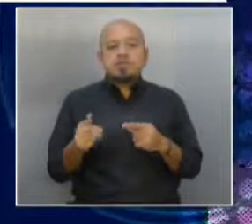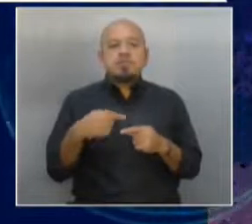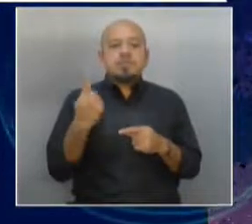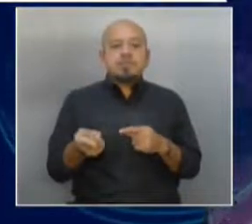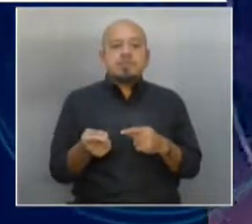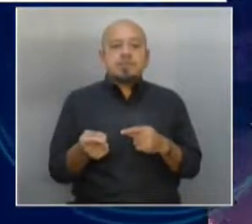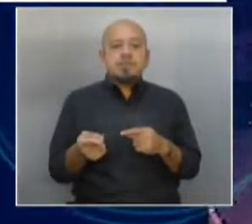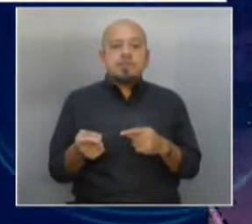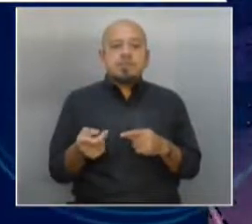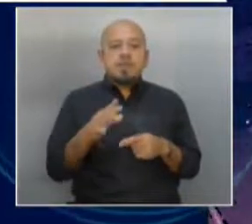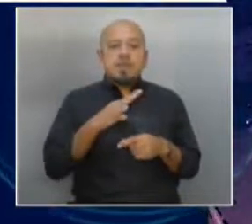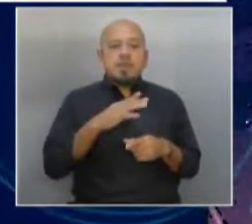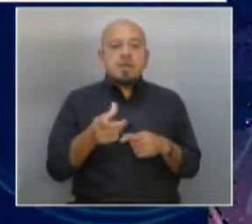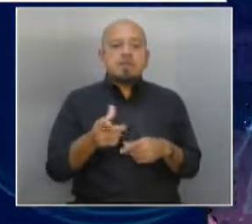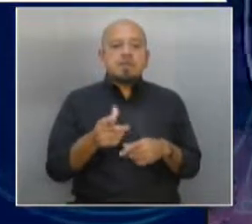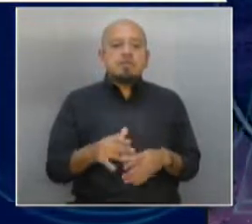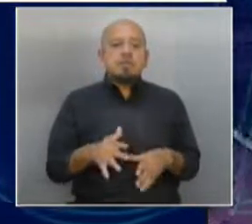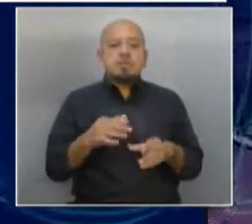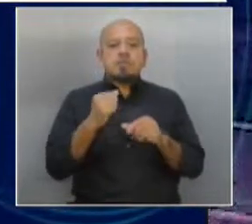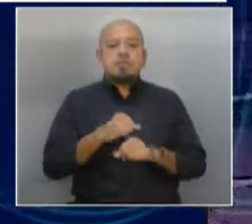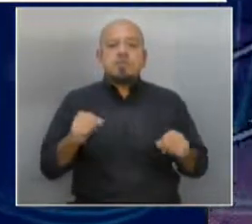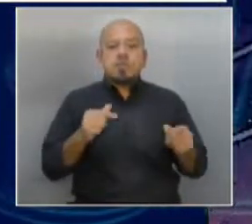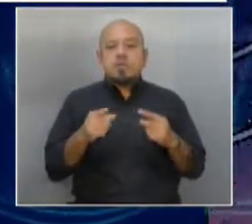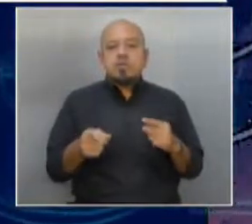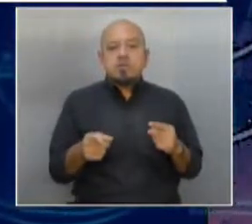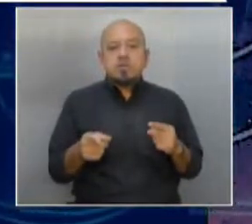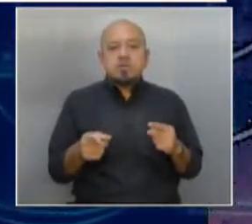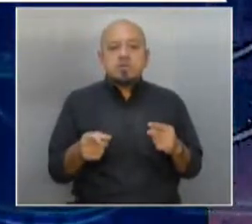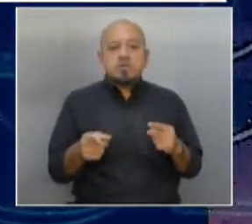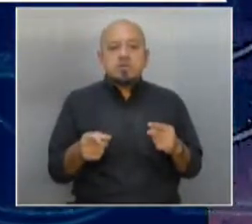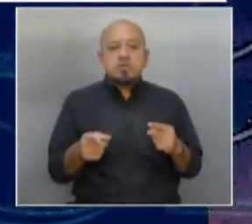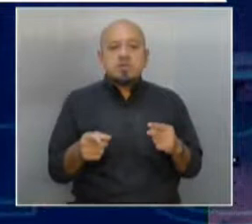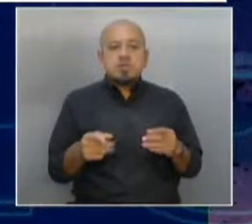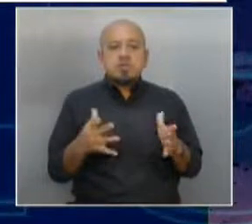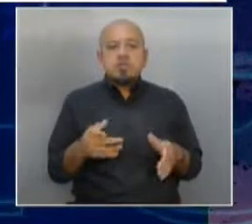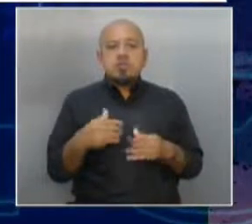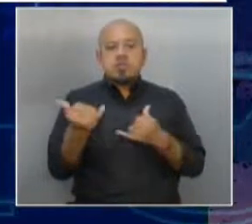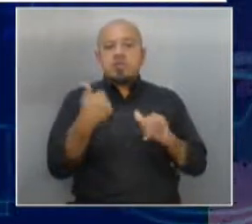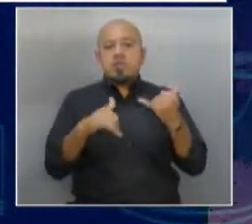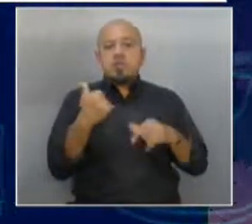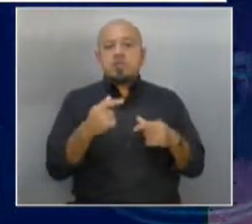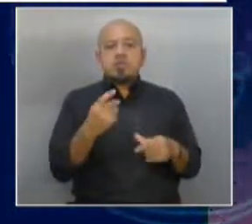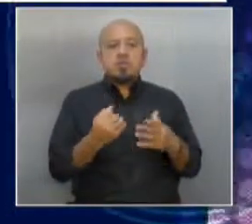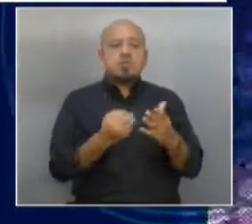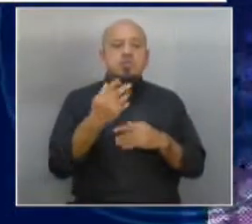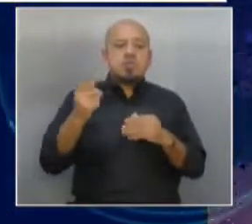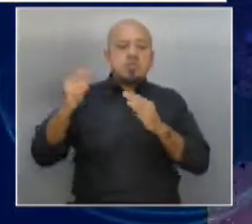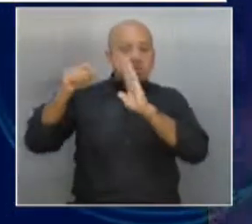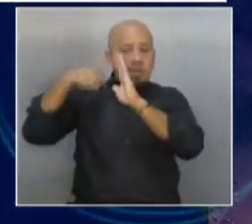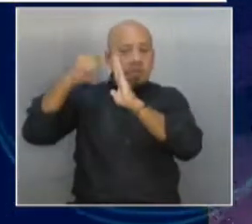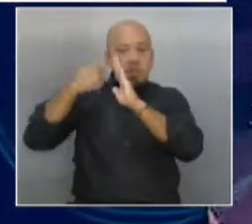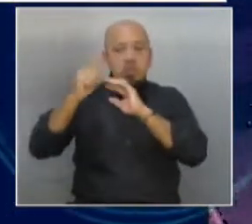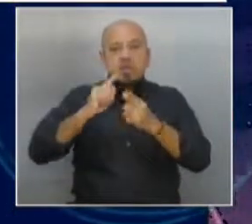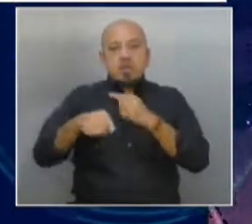alimentos. De tener mucho tiempo para poder alimentarse con nuevas informaciones, ya sea películas, bueno,